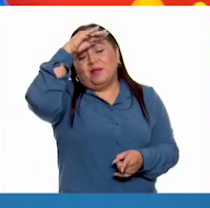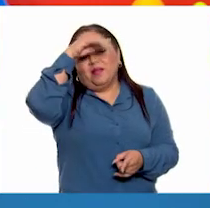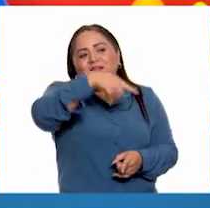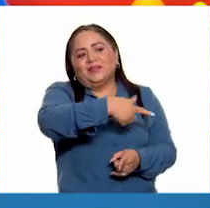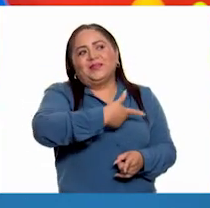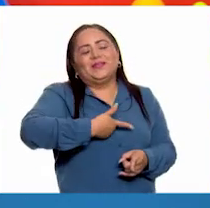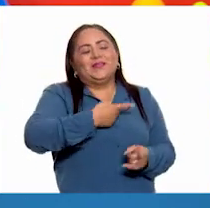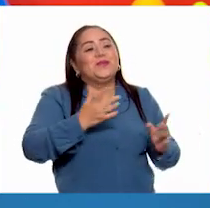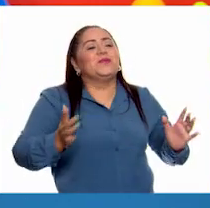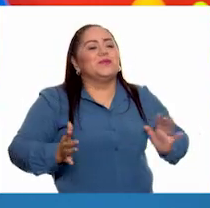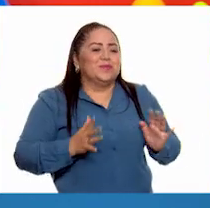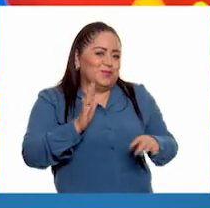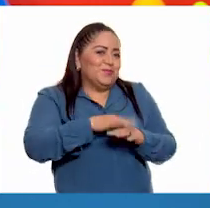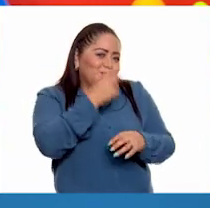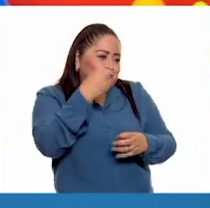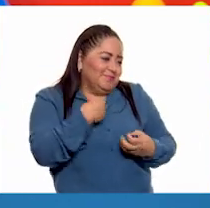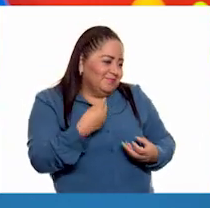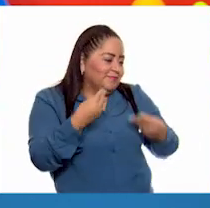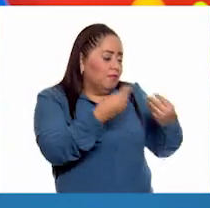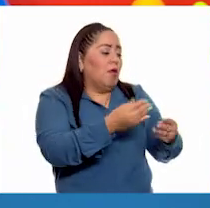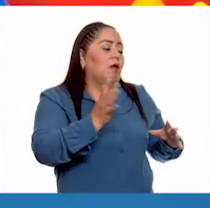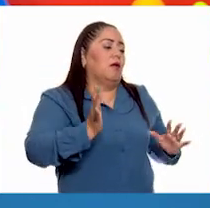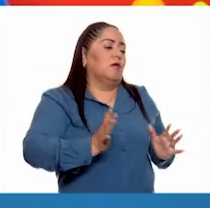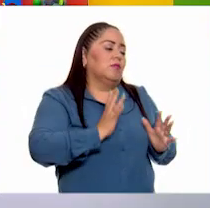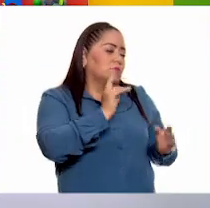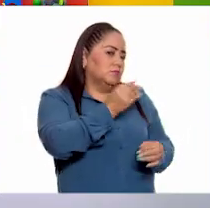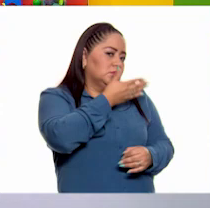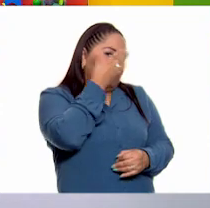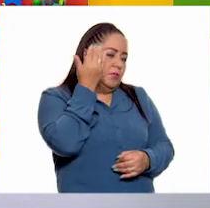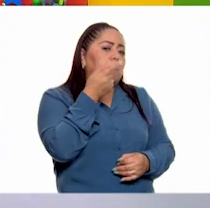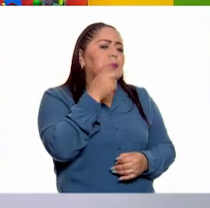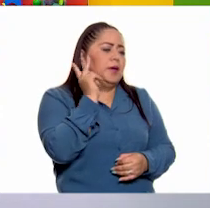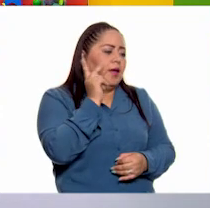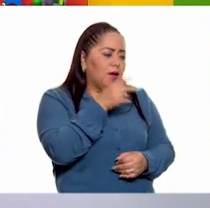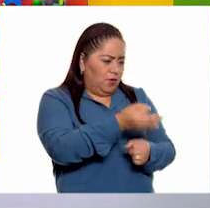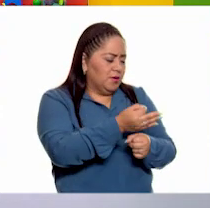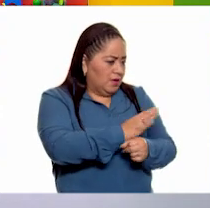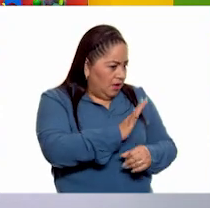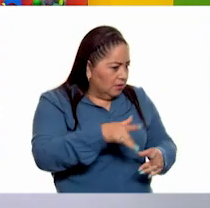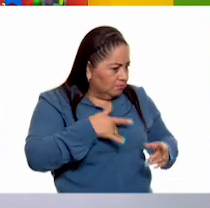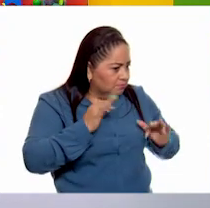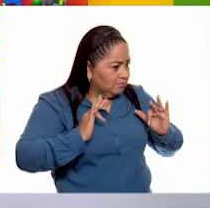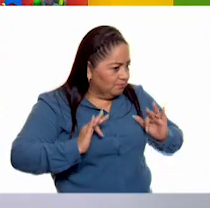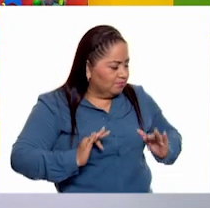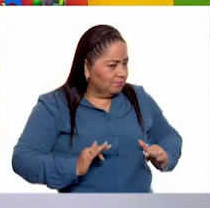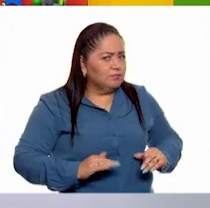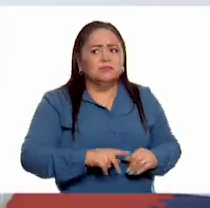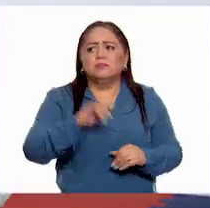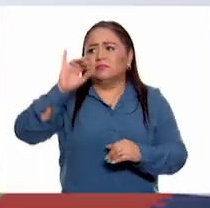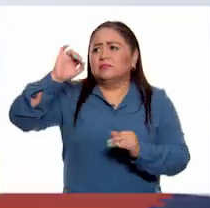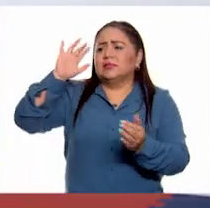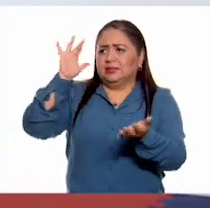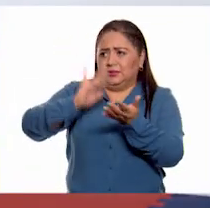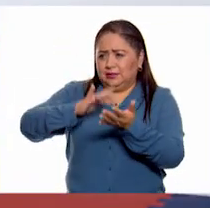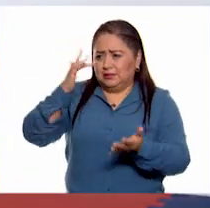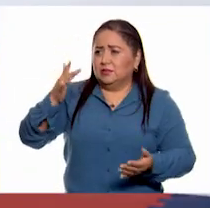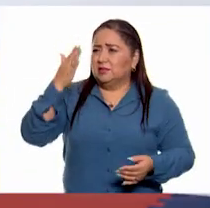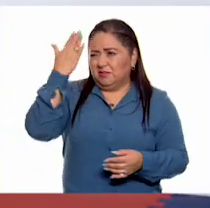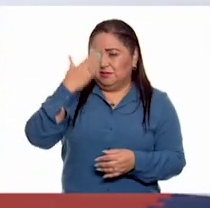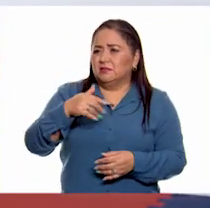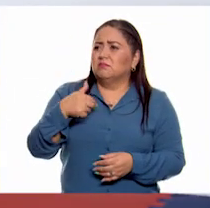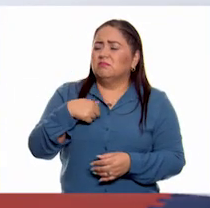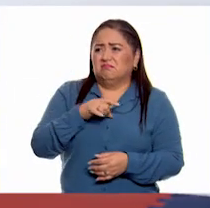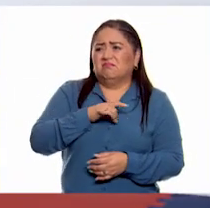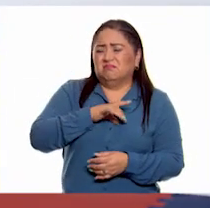a gustar la sorpresa, por eso te la traje. Pero bueno, qué bueno que ya estás más tranquila. Gracias. ¿Sabes? Me dan